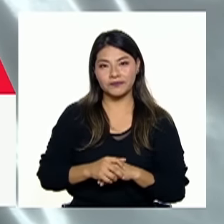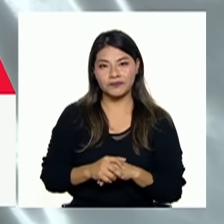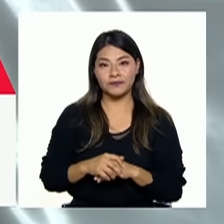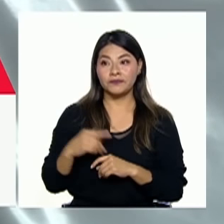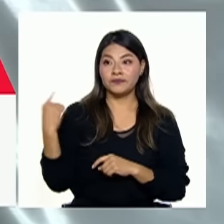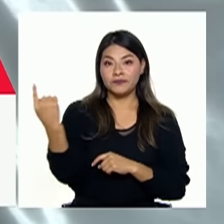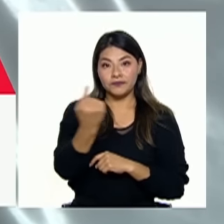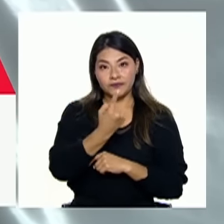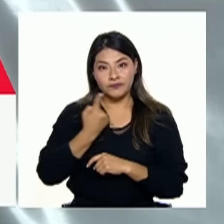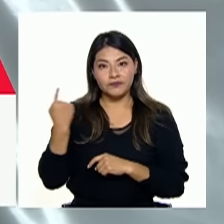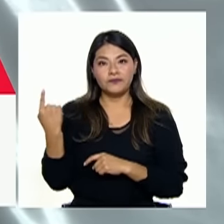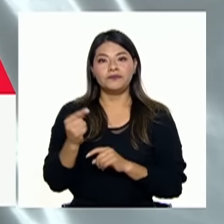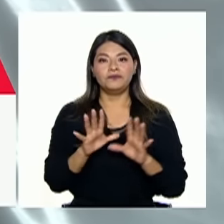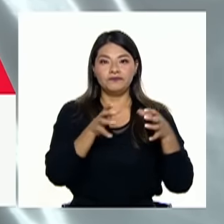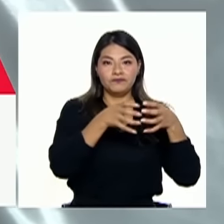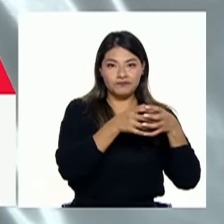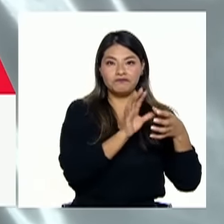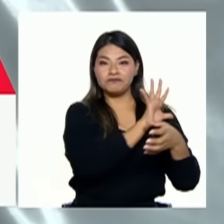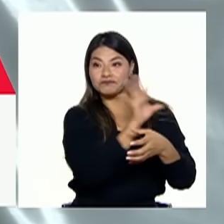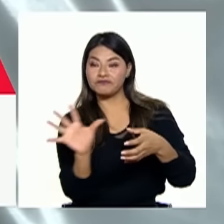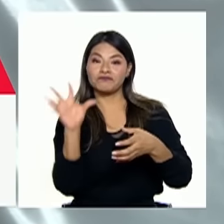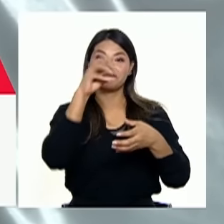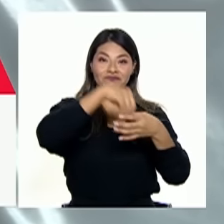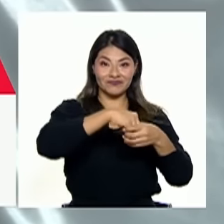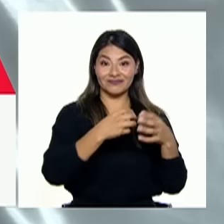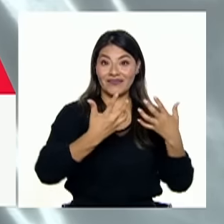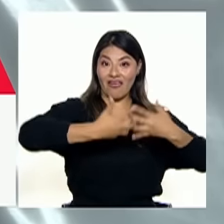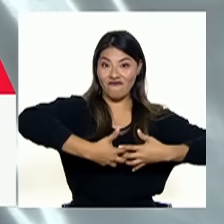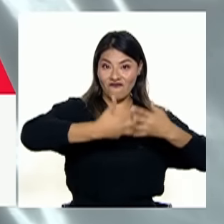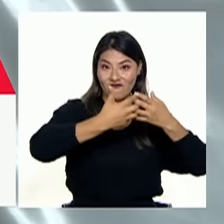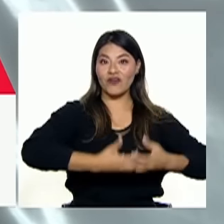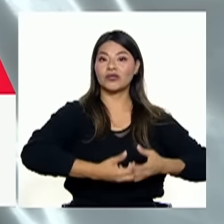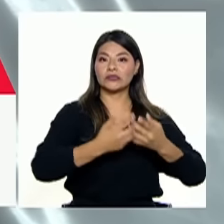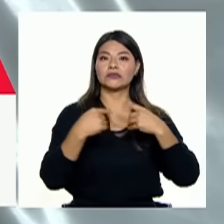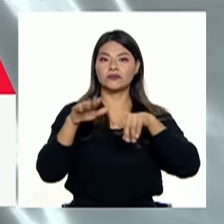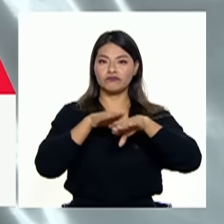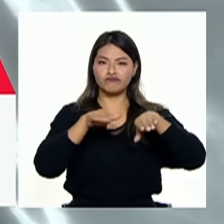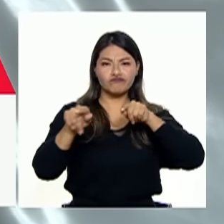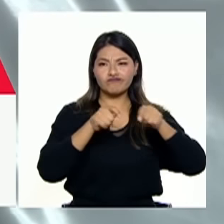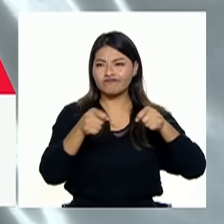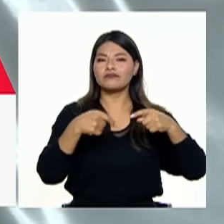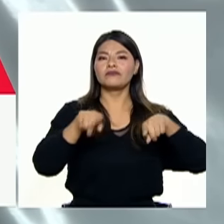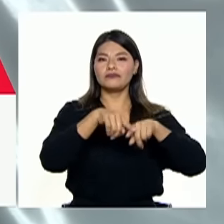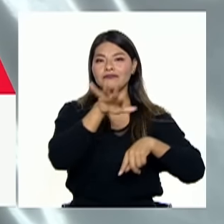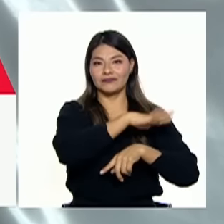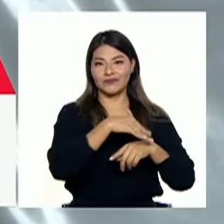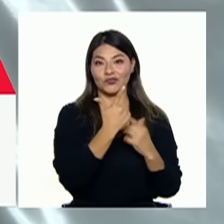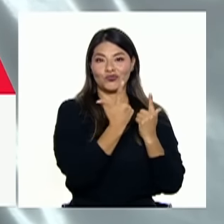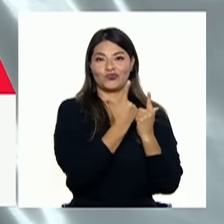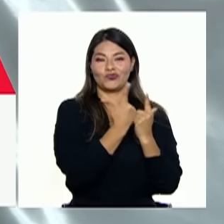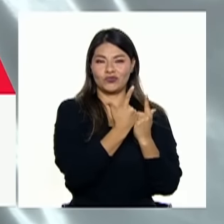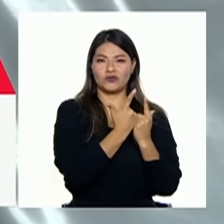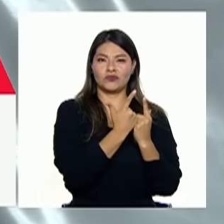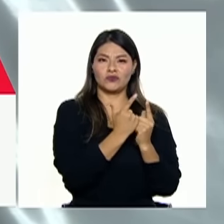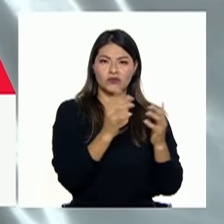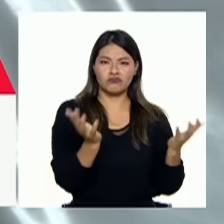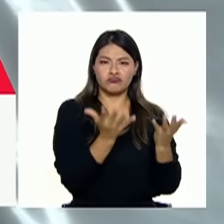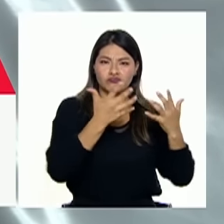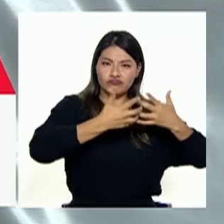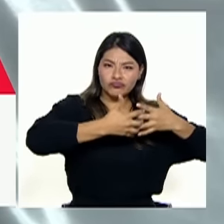la industria manufacturera a la industria desarrollada por las Fuerzas Armadas significará